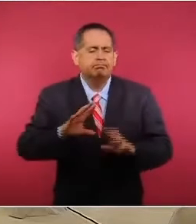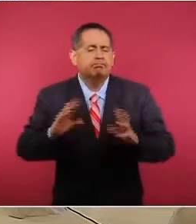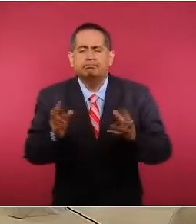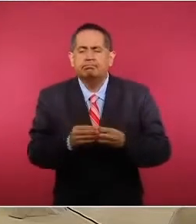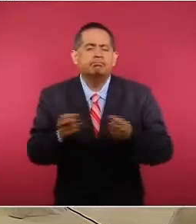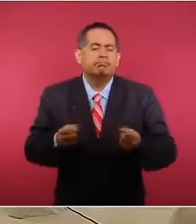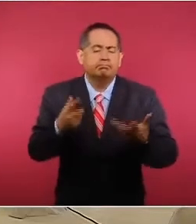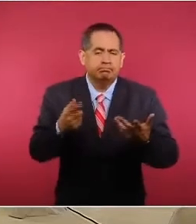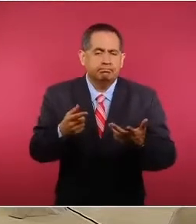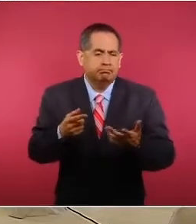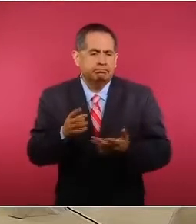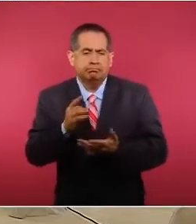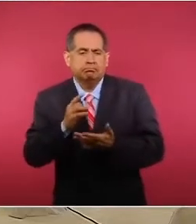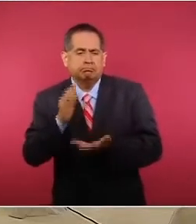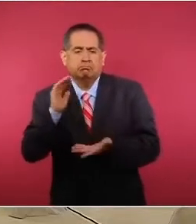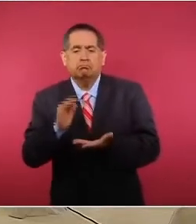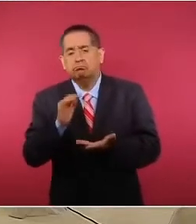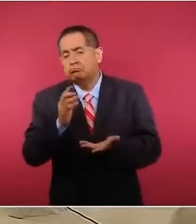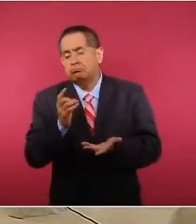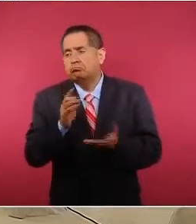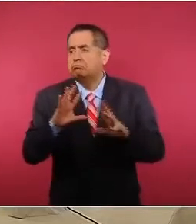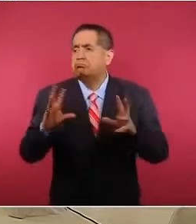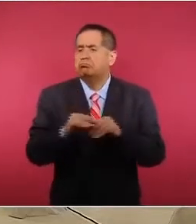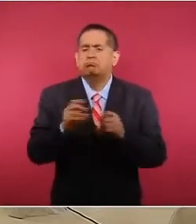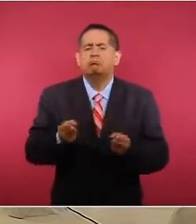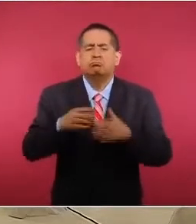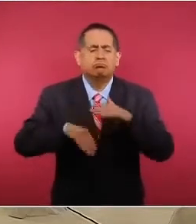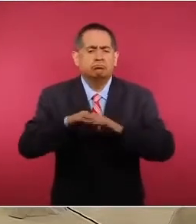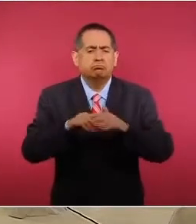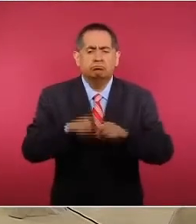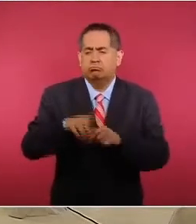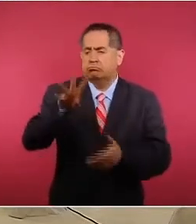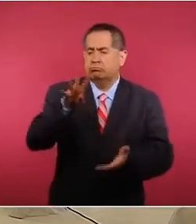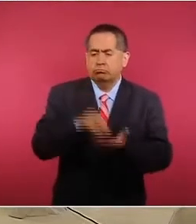pagando únicamente un total de